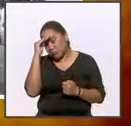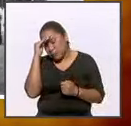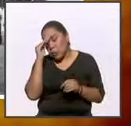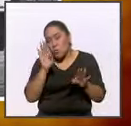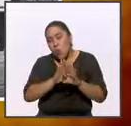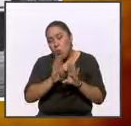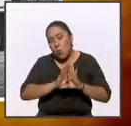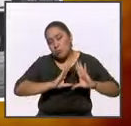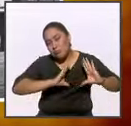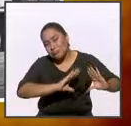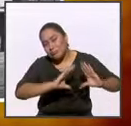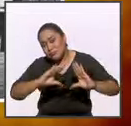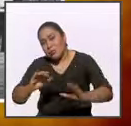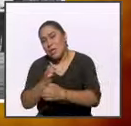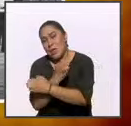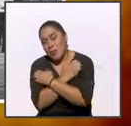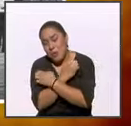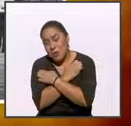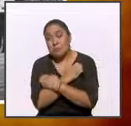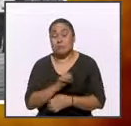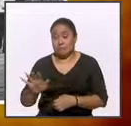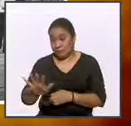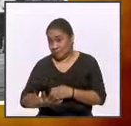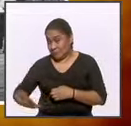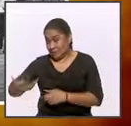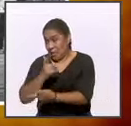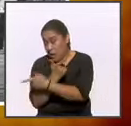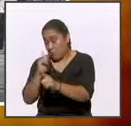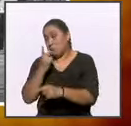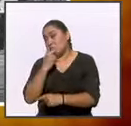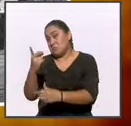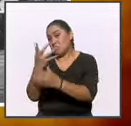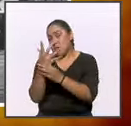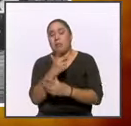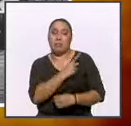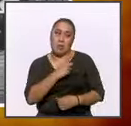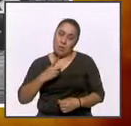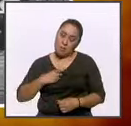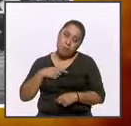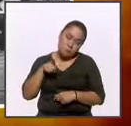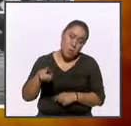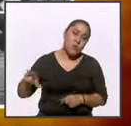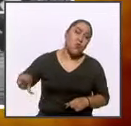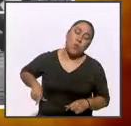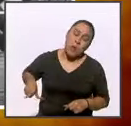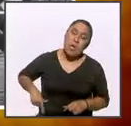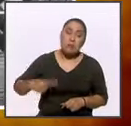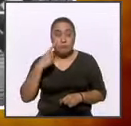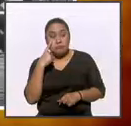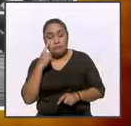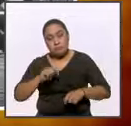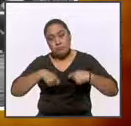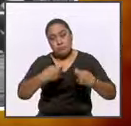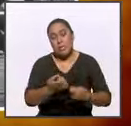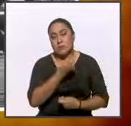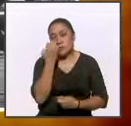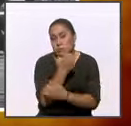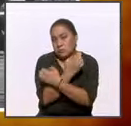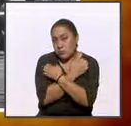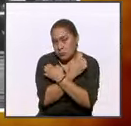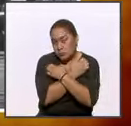proceso educativo. Los liberales sostenían que debía ser el Estado el que garantizara la educación y